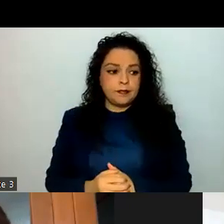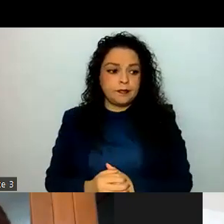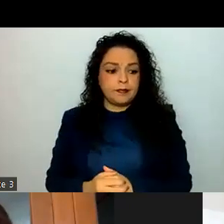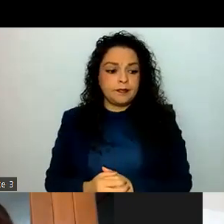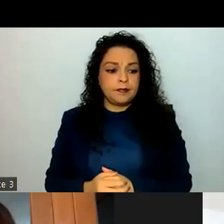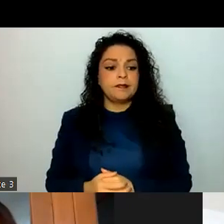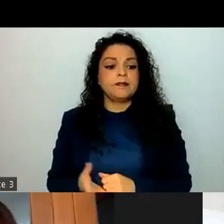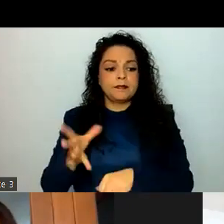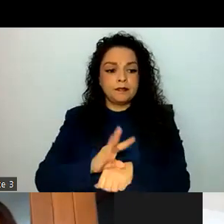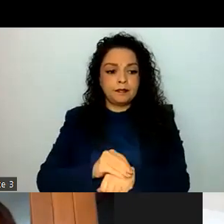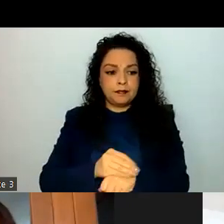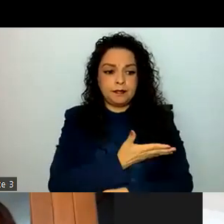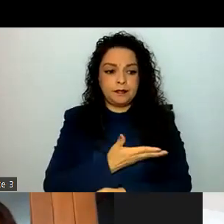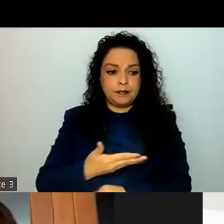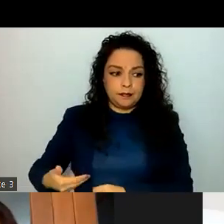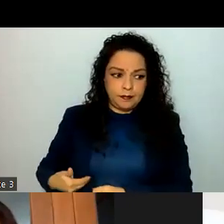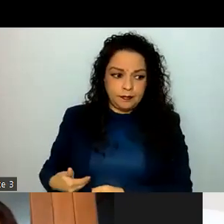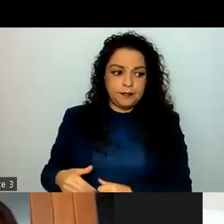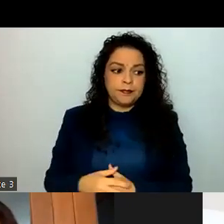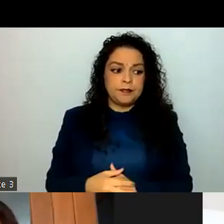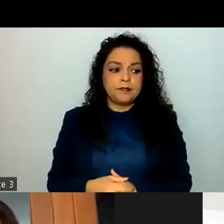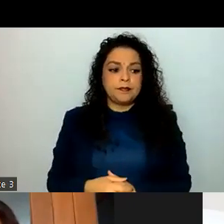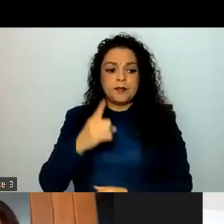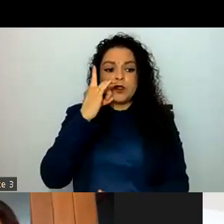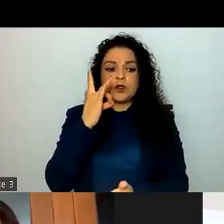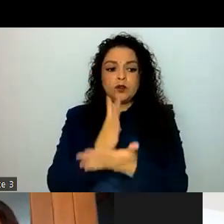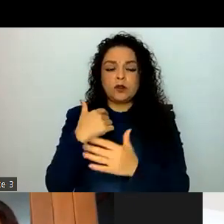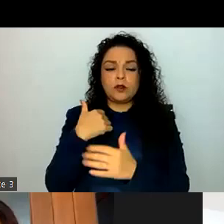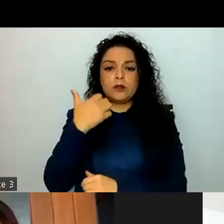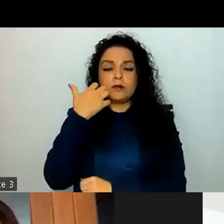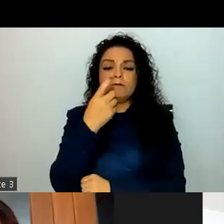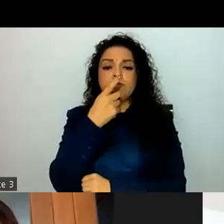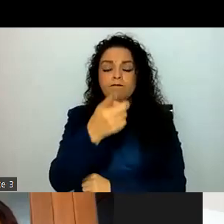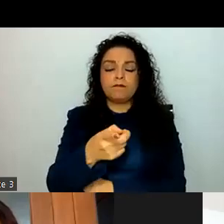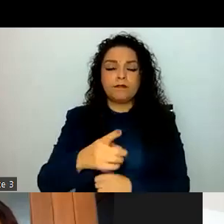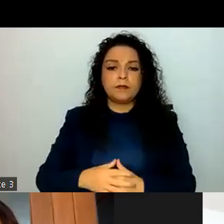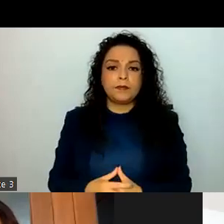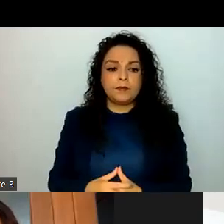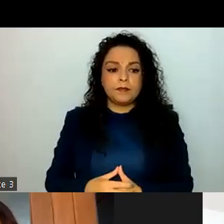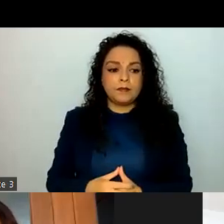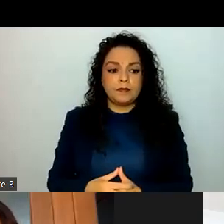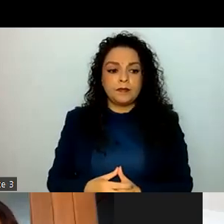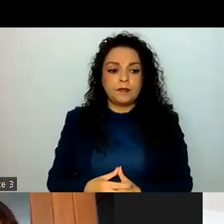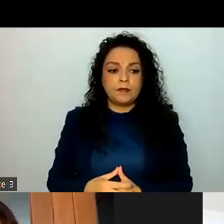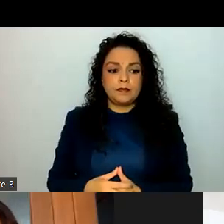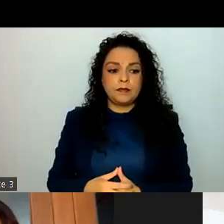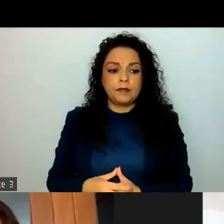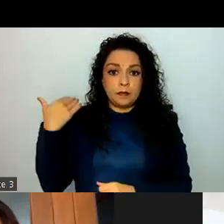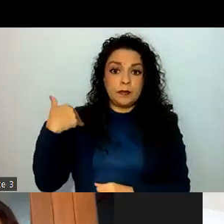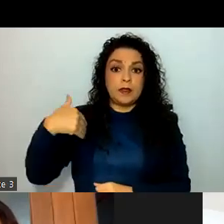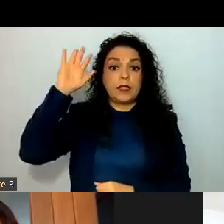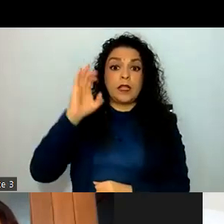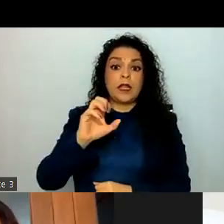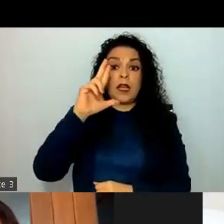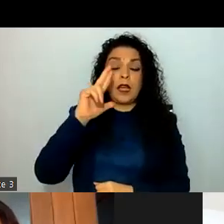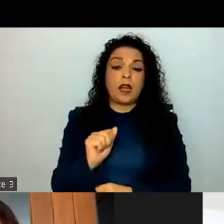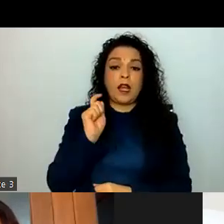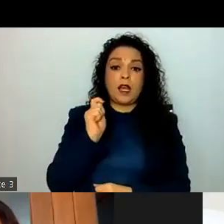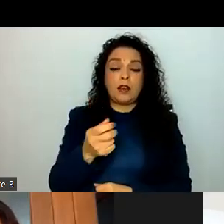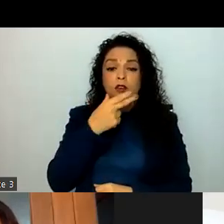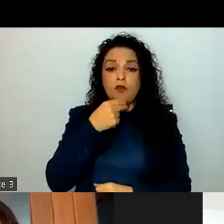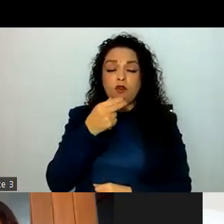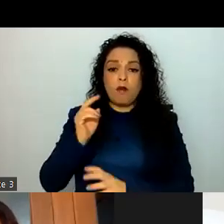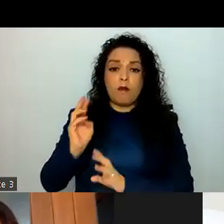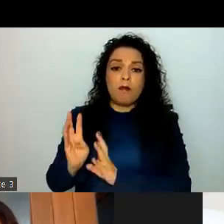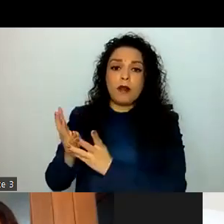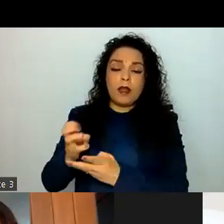de la presidencia, perdón. Solamente señalar que en ese tiempo el entonces comisionado